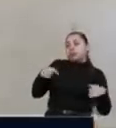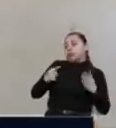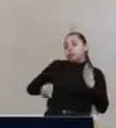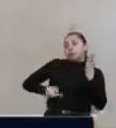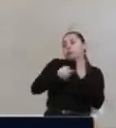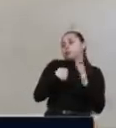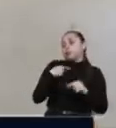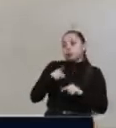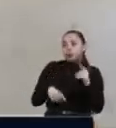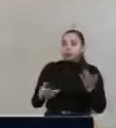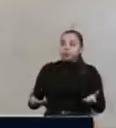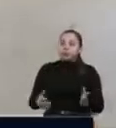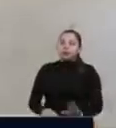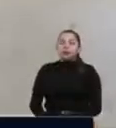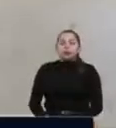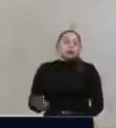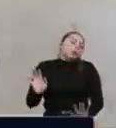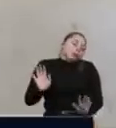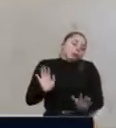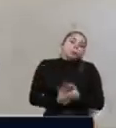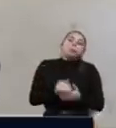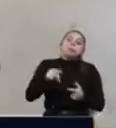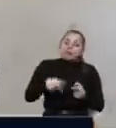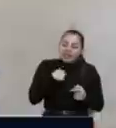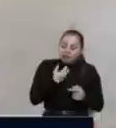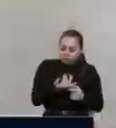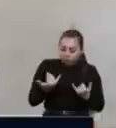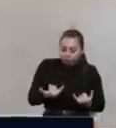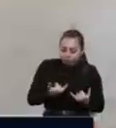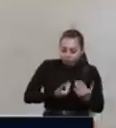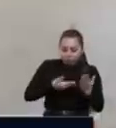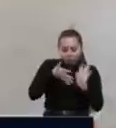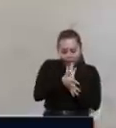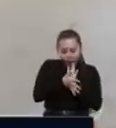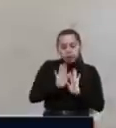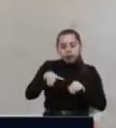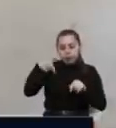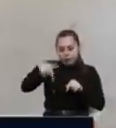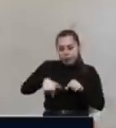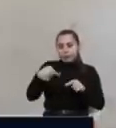No tengo los datos aquí a la mano, pero es en esta semana,